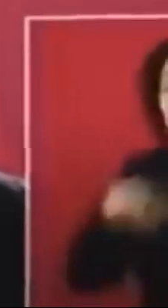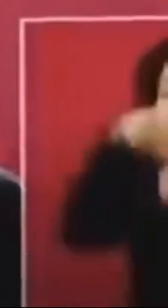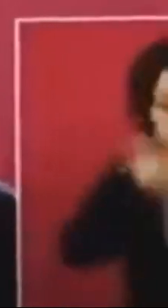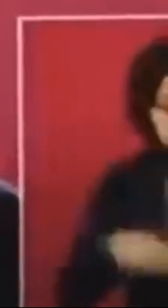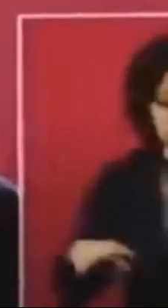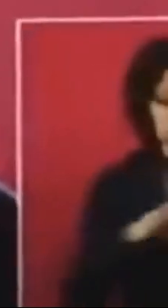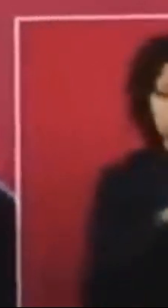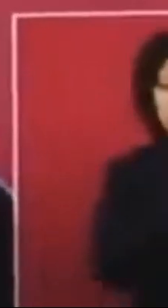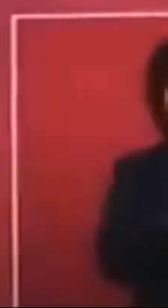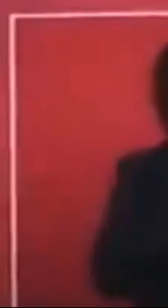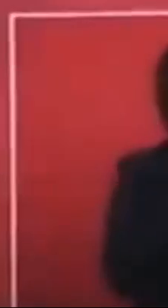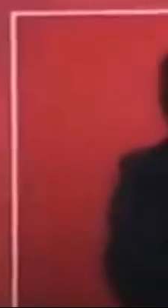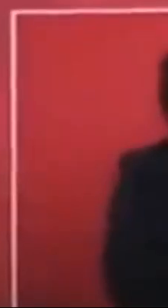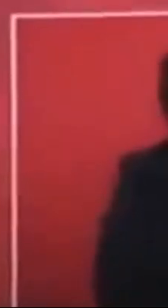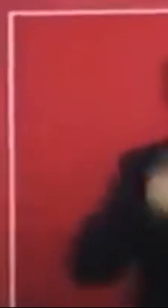jurisprudencias, tesis,